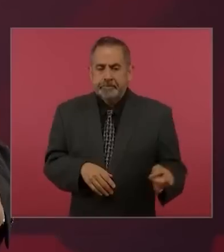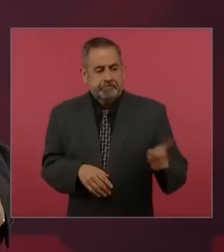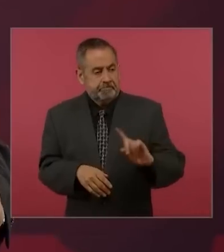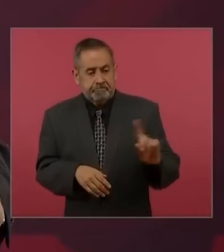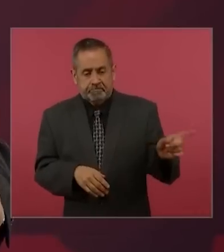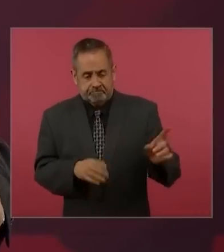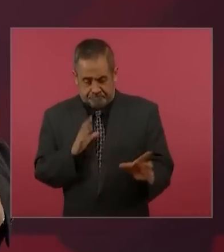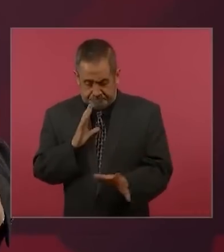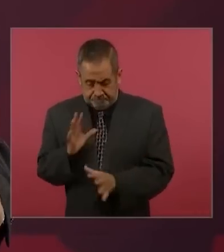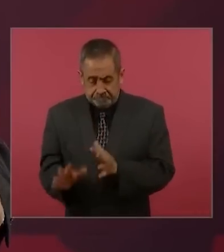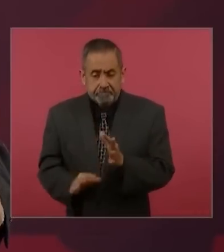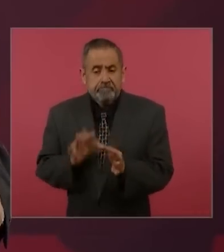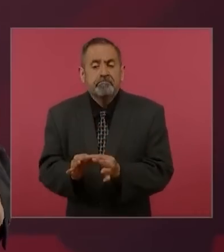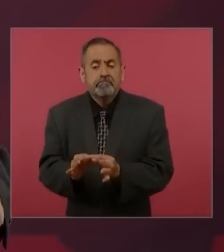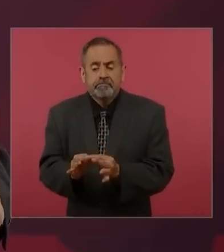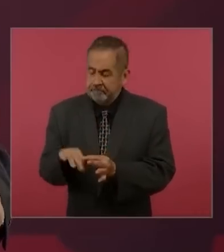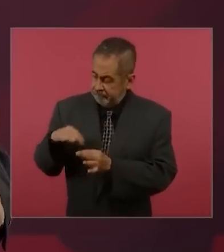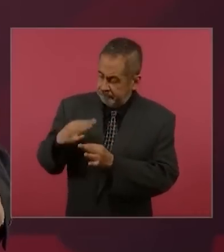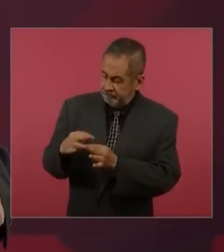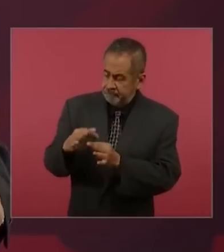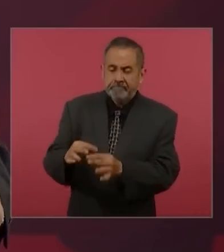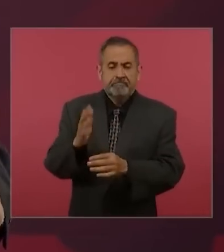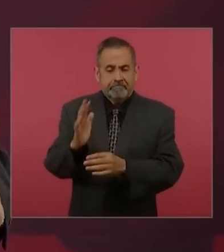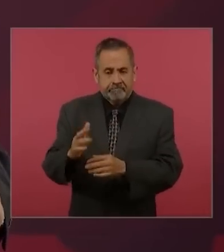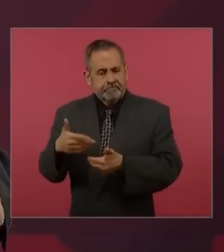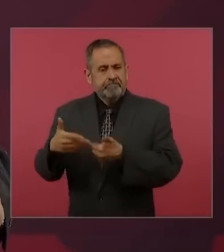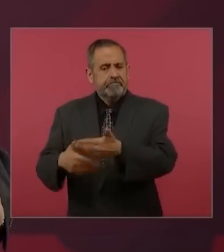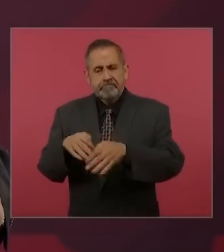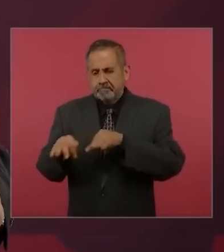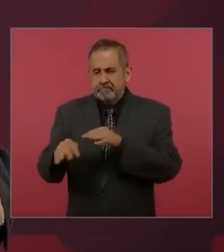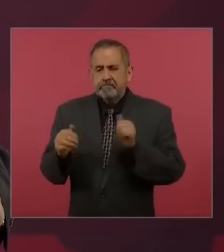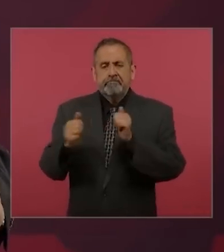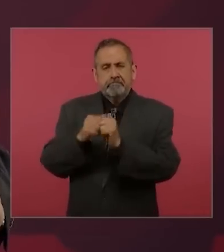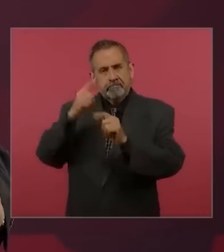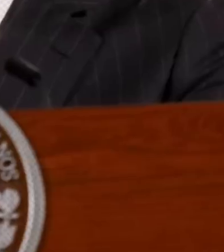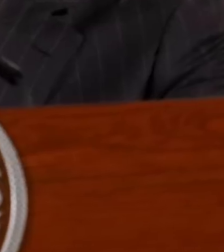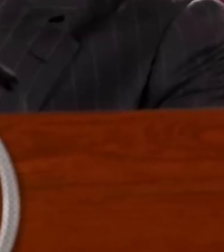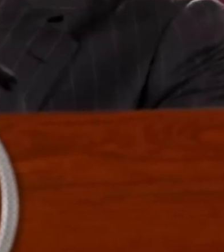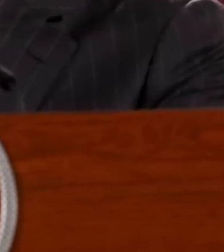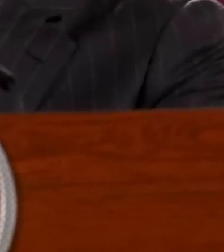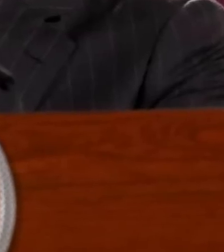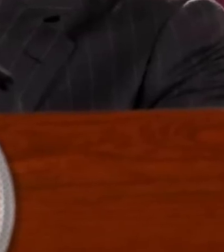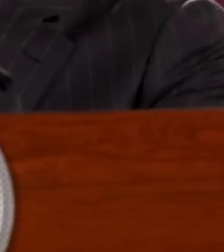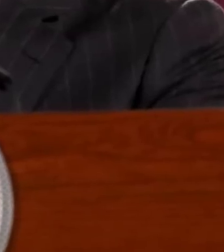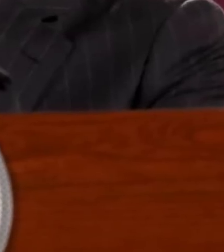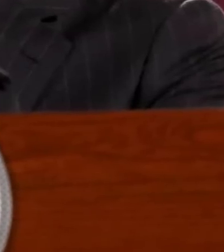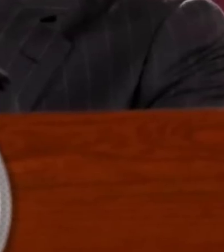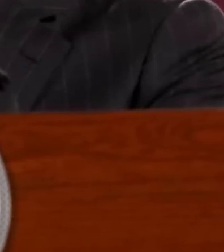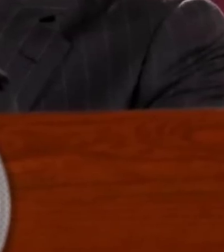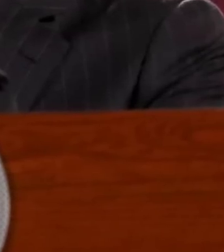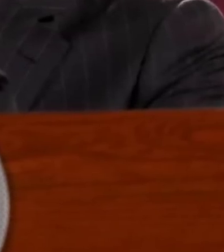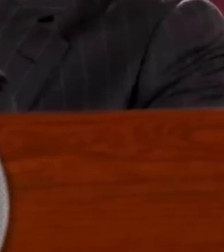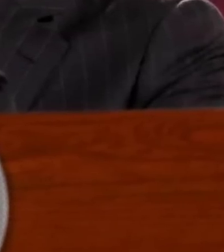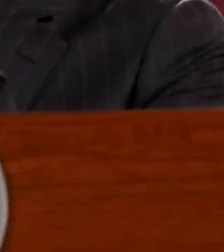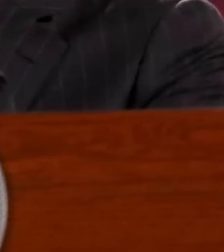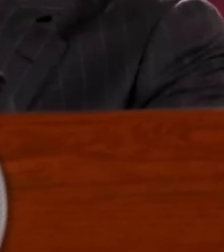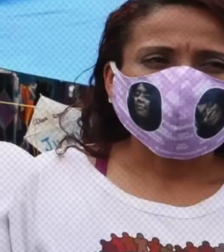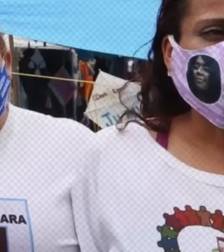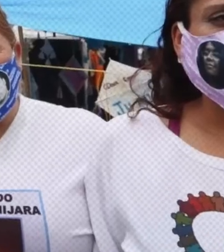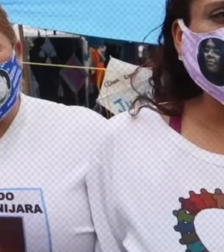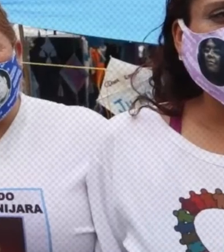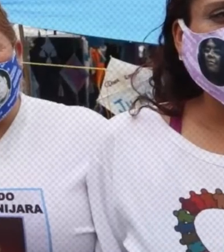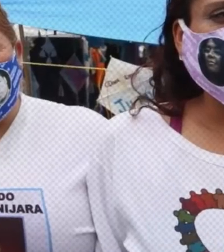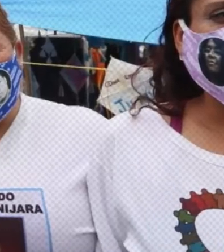no, hemos hecho todo y vamos a seguir trabajando con ese propósito. Estas fueron las declaraciones del presidente López